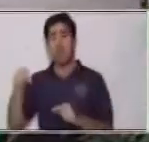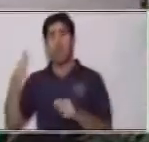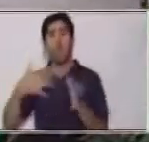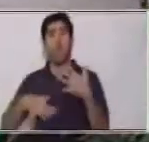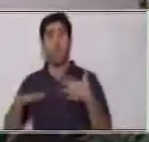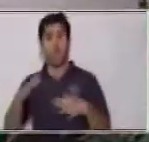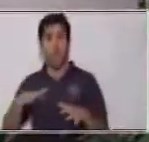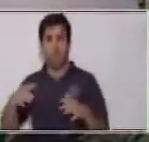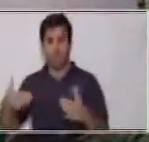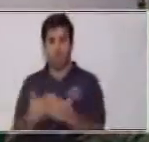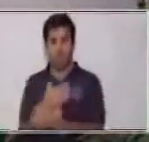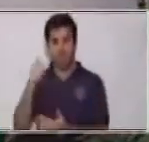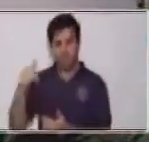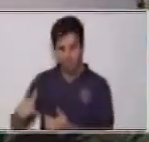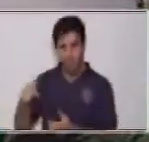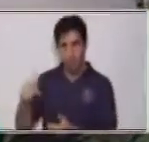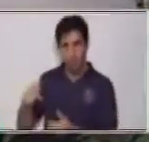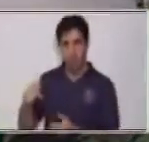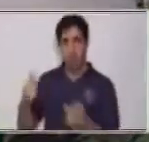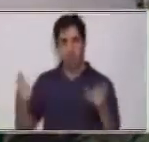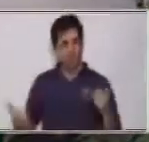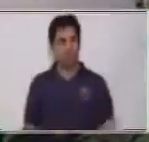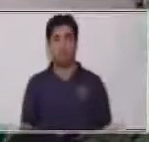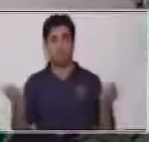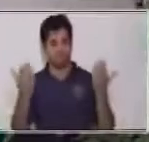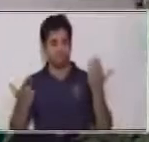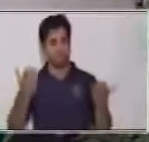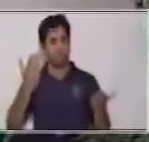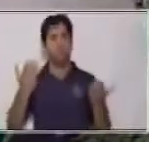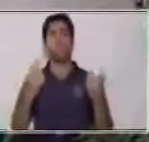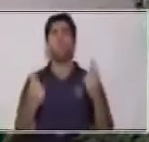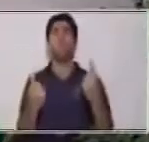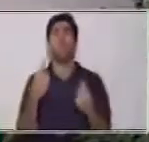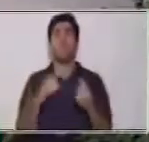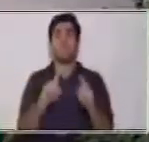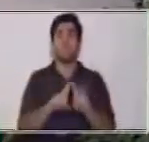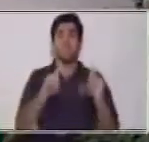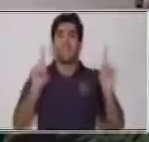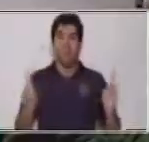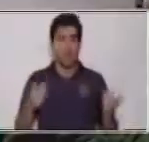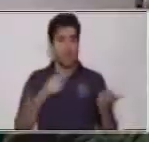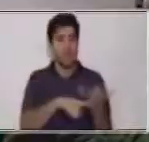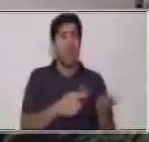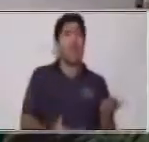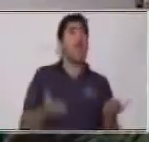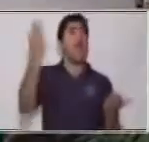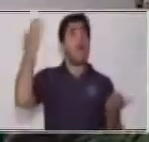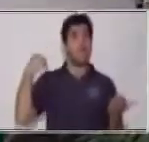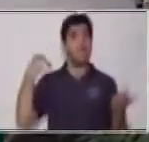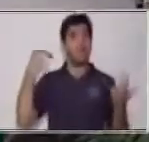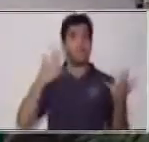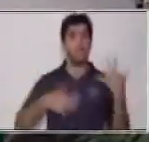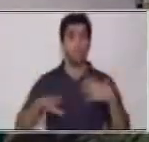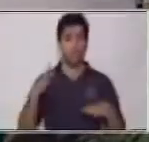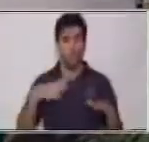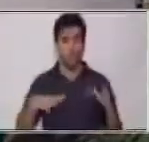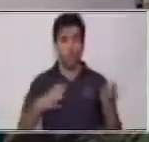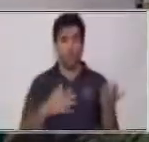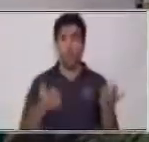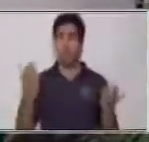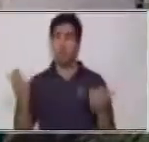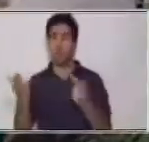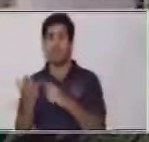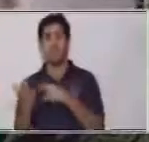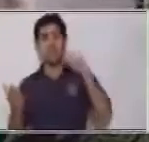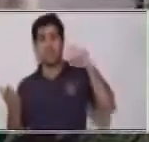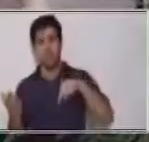o escribas una opinión acerca de la diferencia de los juegos tradicionales y los juegos actuales.